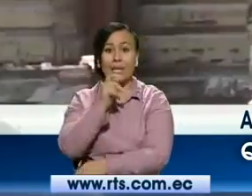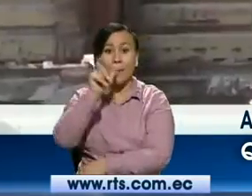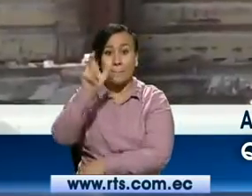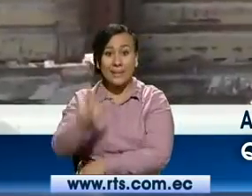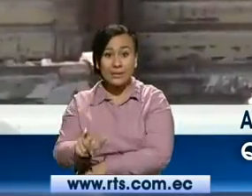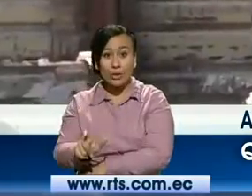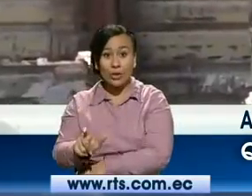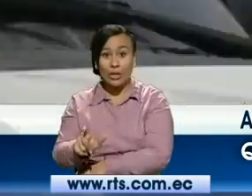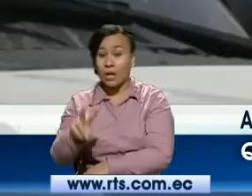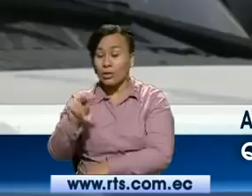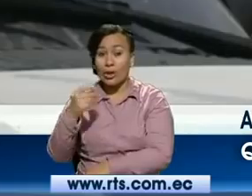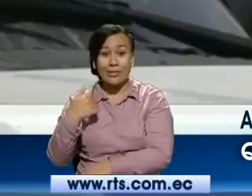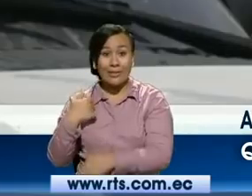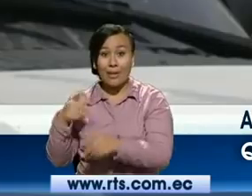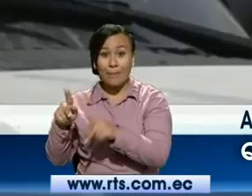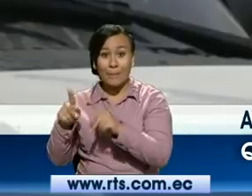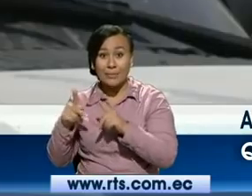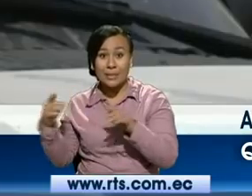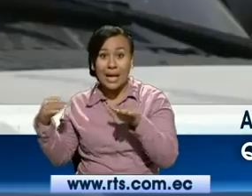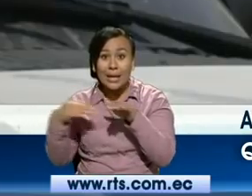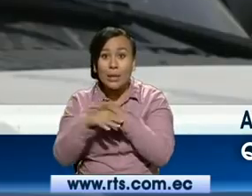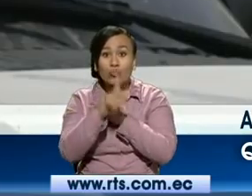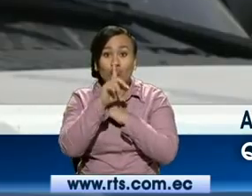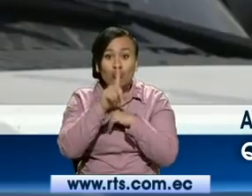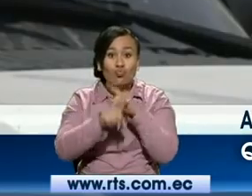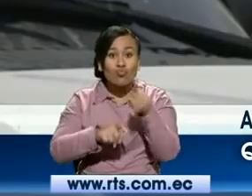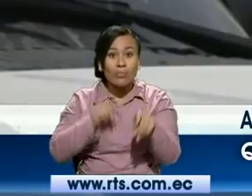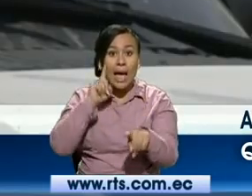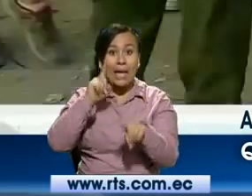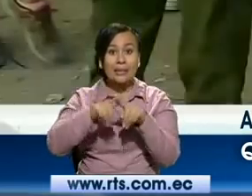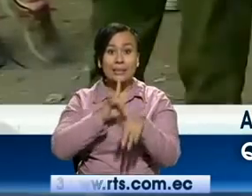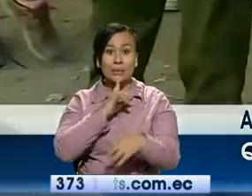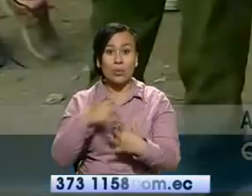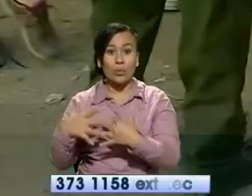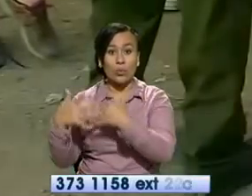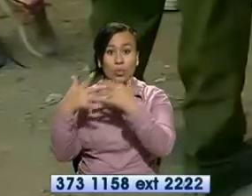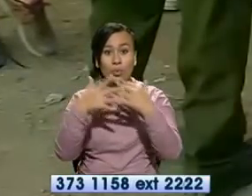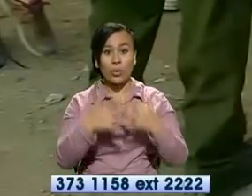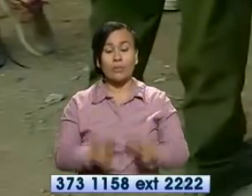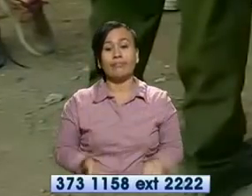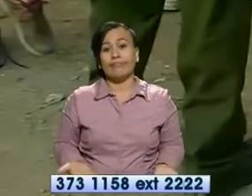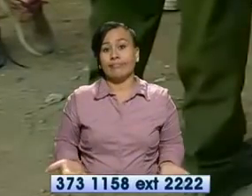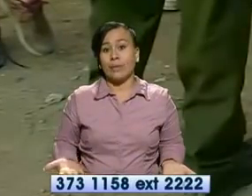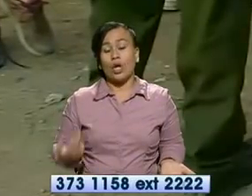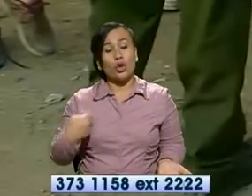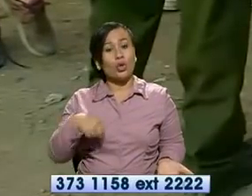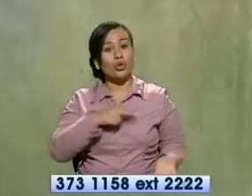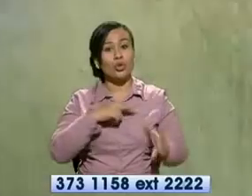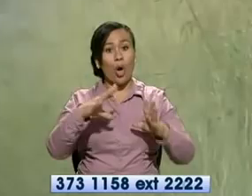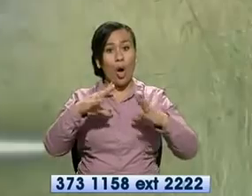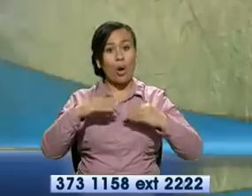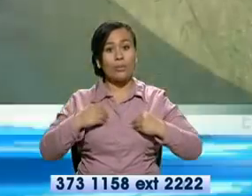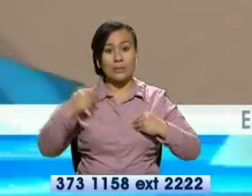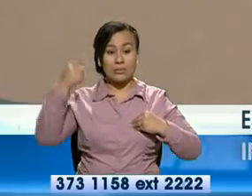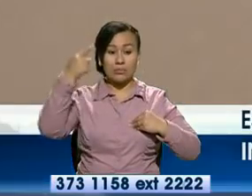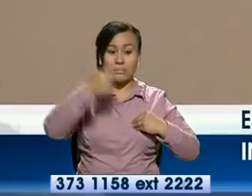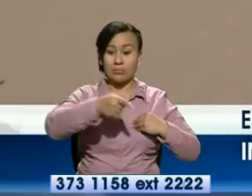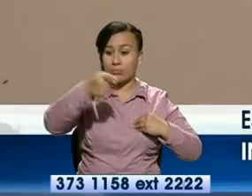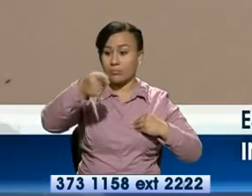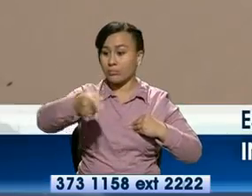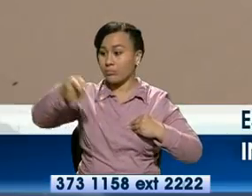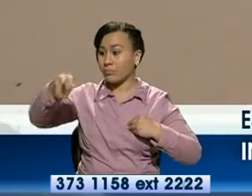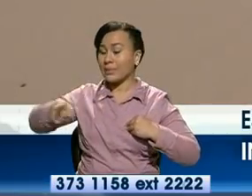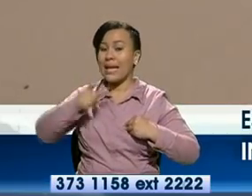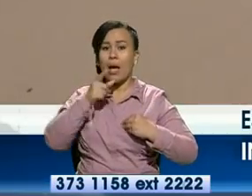forma ilegal hasta el país del norte. Si cumplimos con nuestro deber de enjuiciar a la mayoría de los